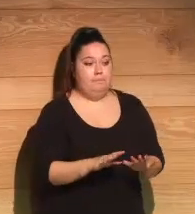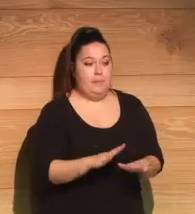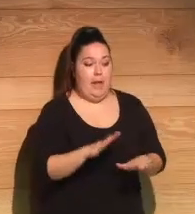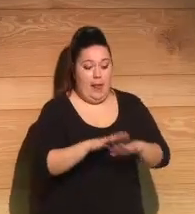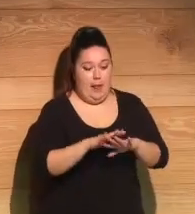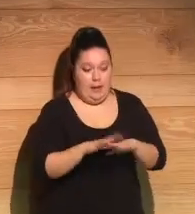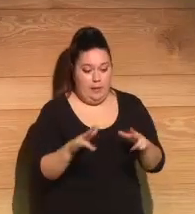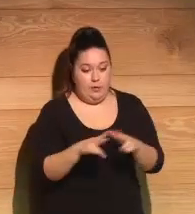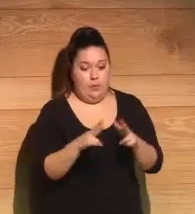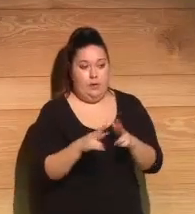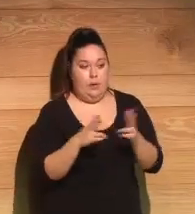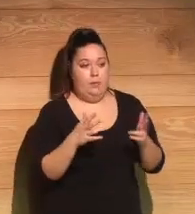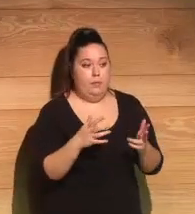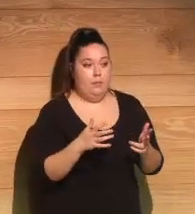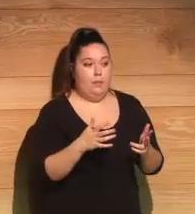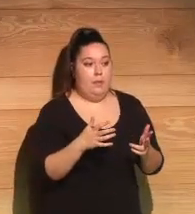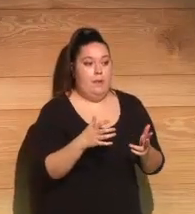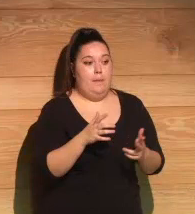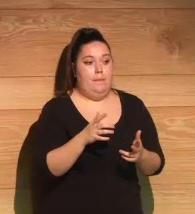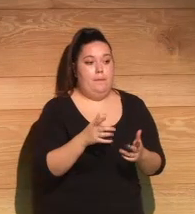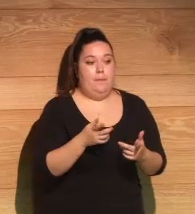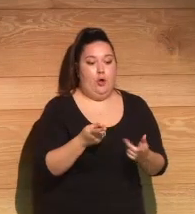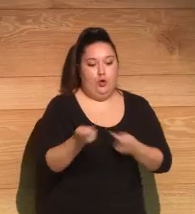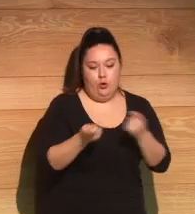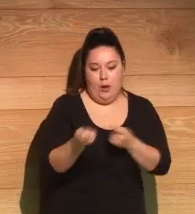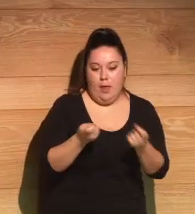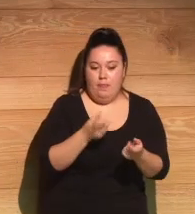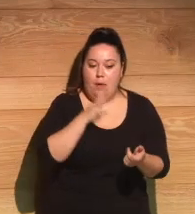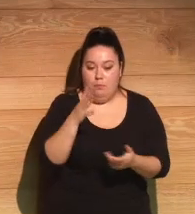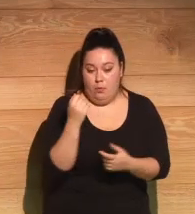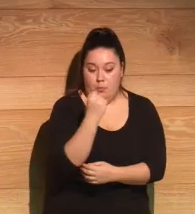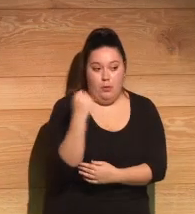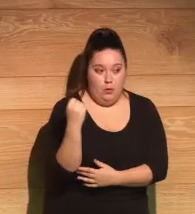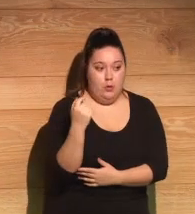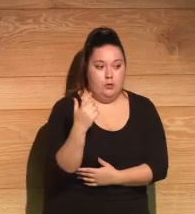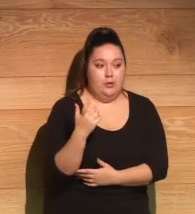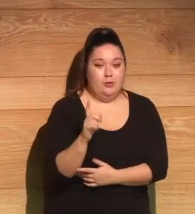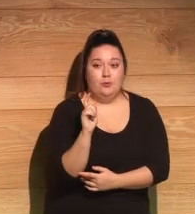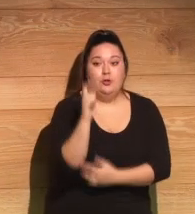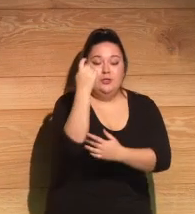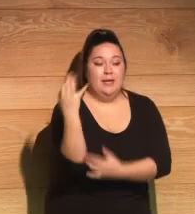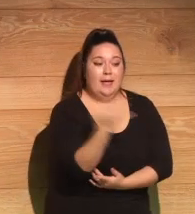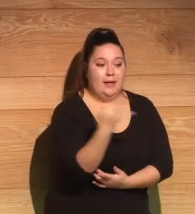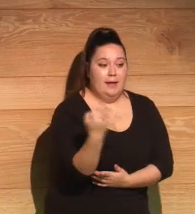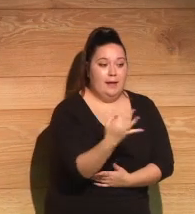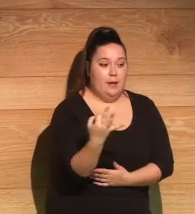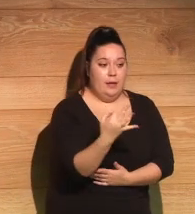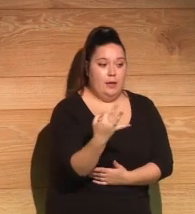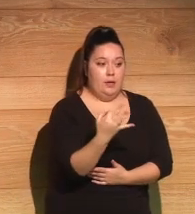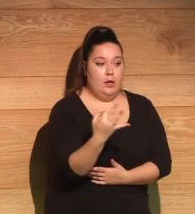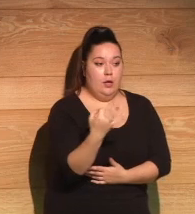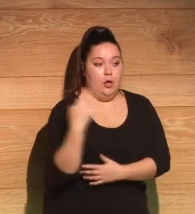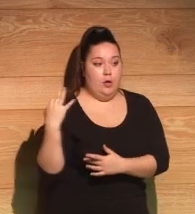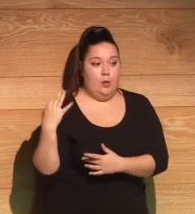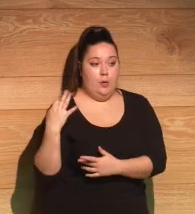de plataformas dominadas incluso a pesar de eso, pues han conseguido, por ejemplo, poner en evidencia algo que